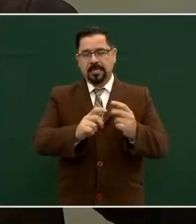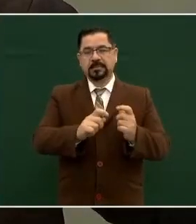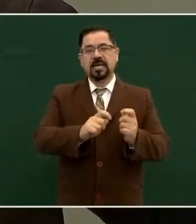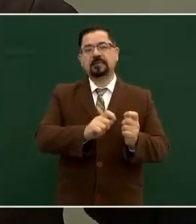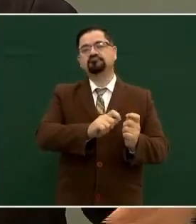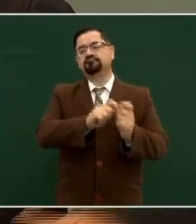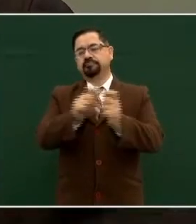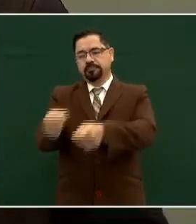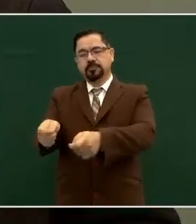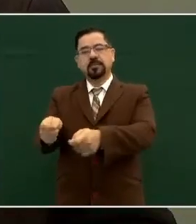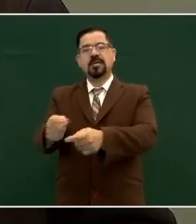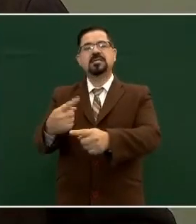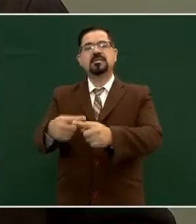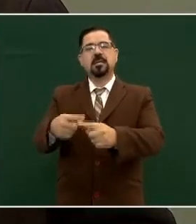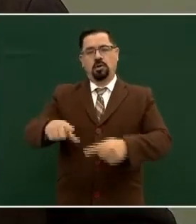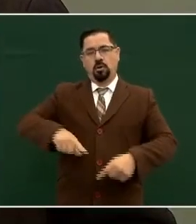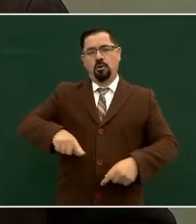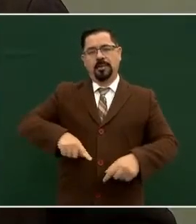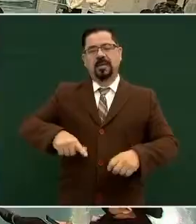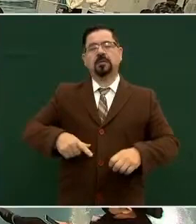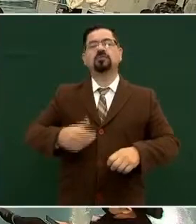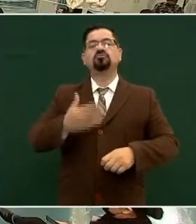al gobierno de Sonora.